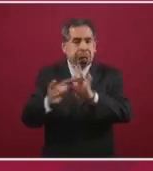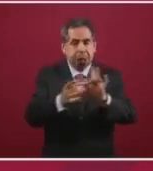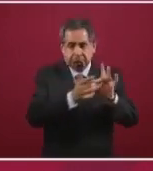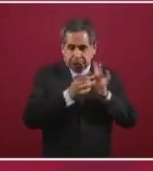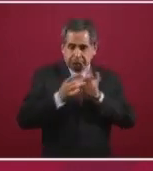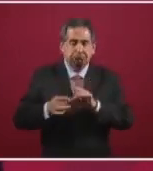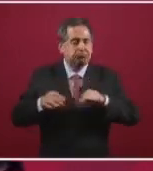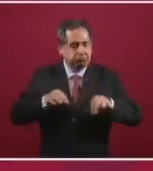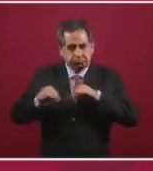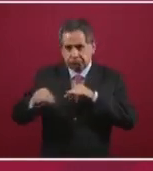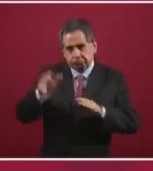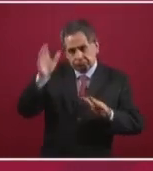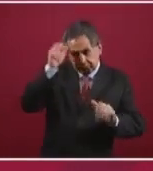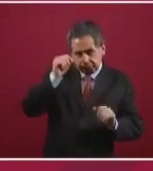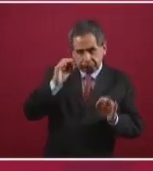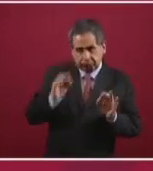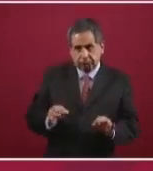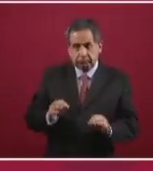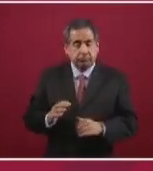porque